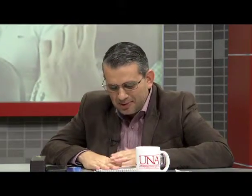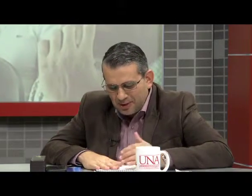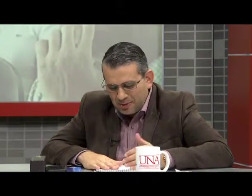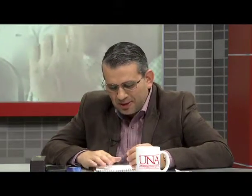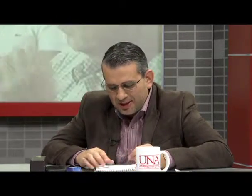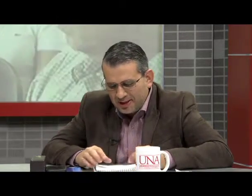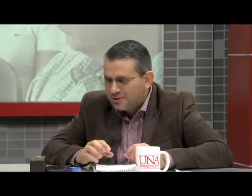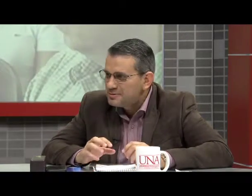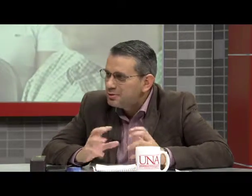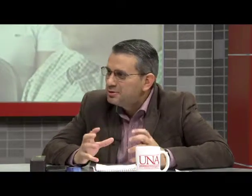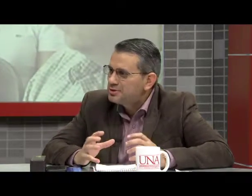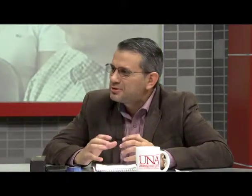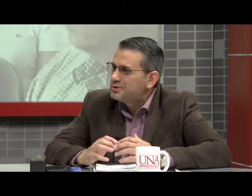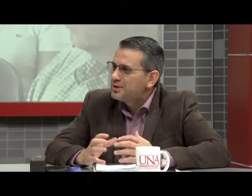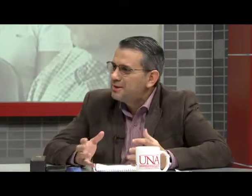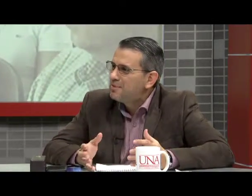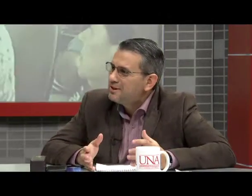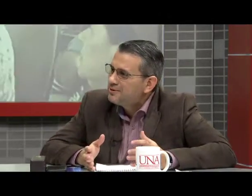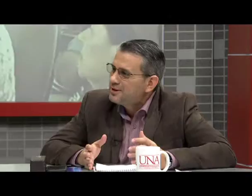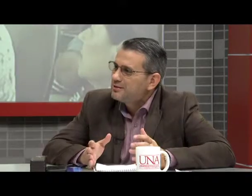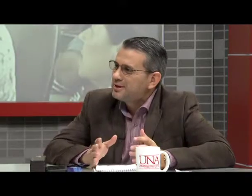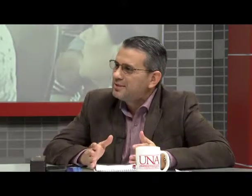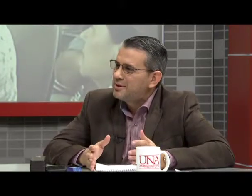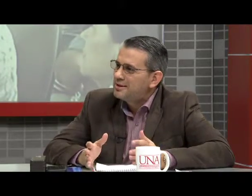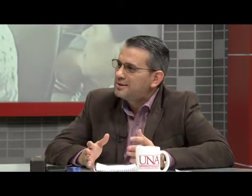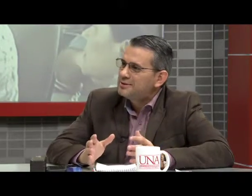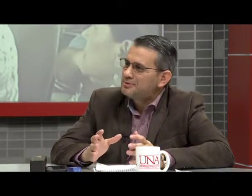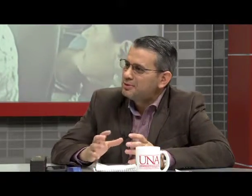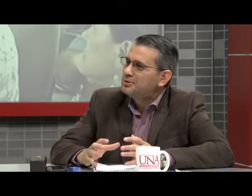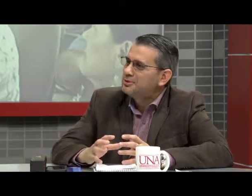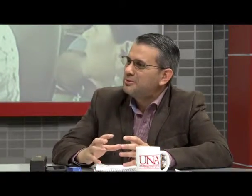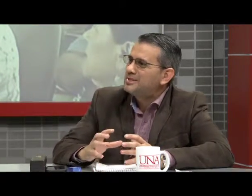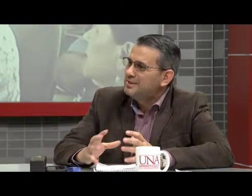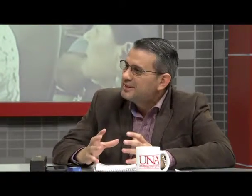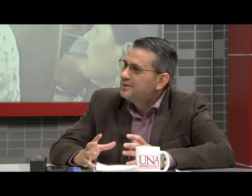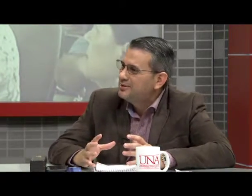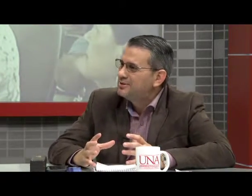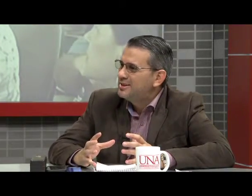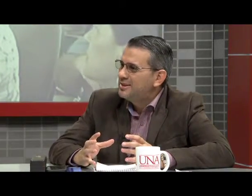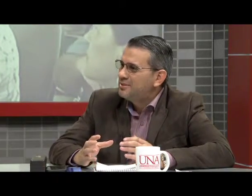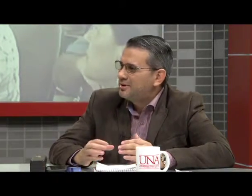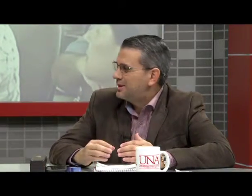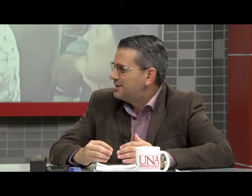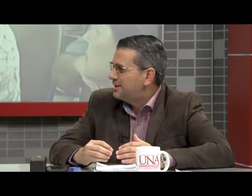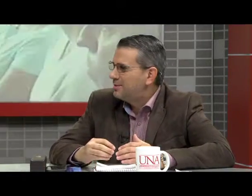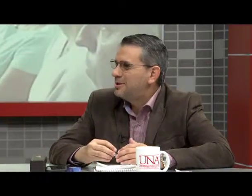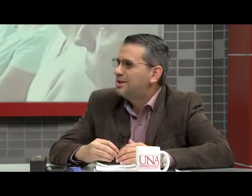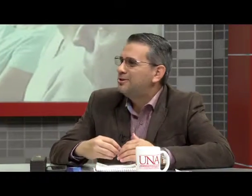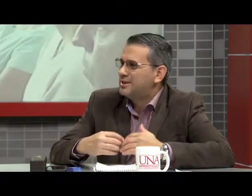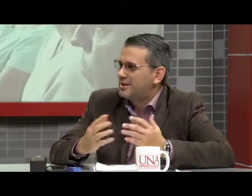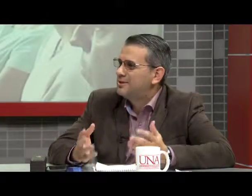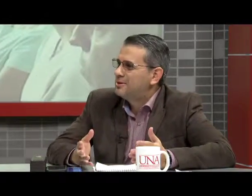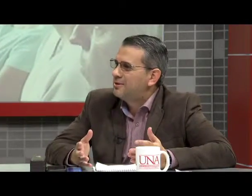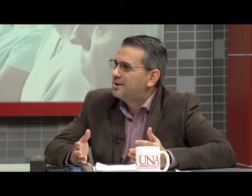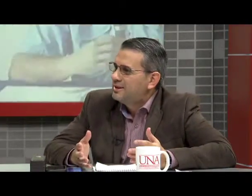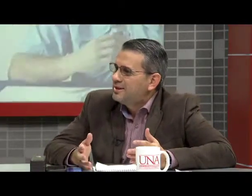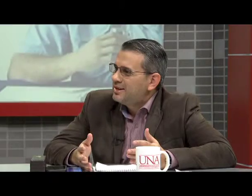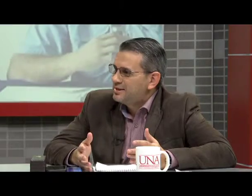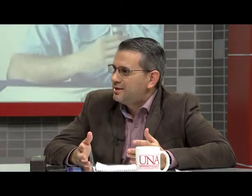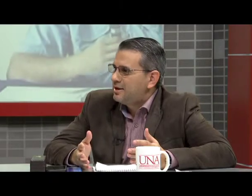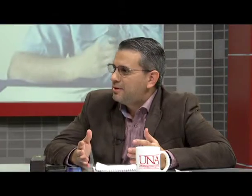cierta medida, porque los puntos que uno ve en el plan de gobierno que él plantea son puntos más internos, pero que en cierta medida los ha querido